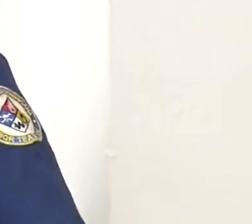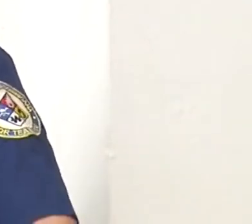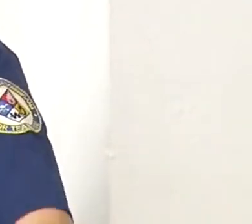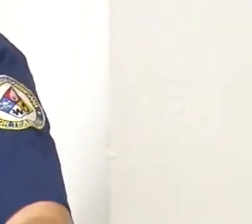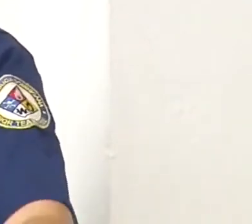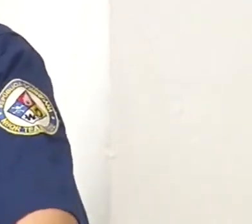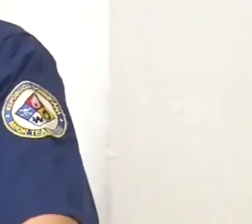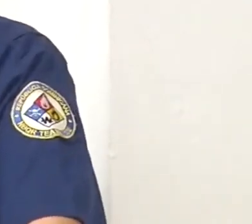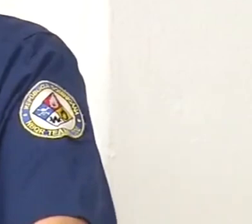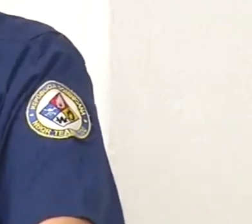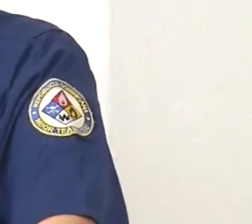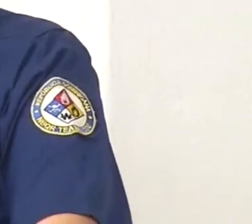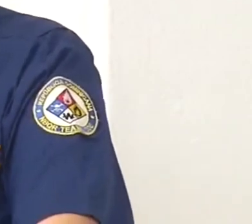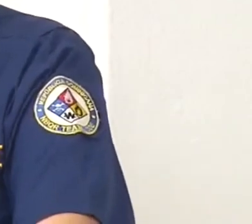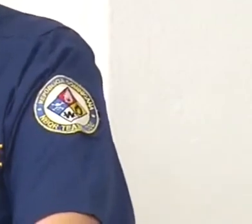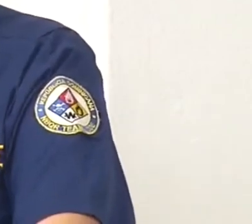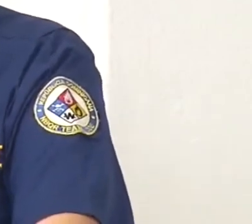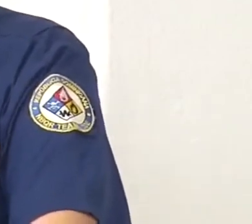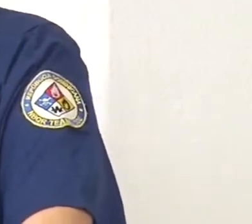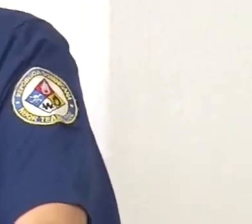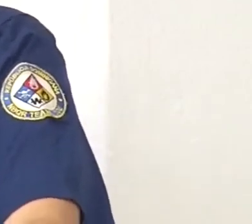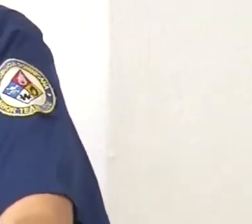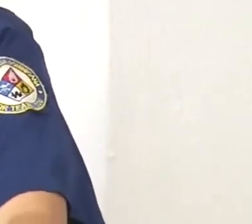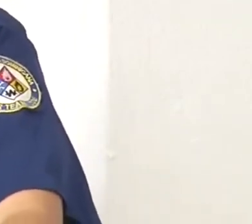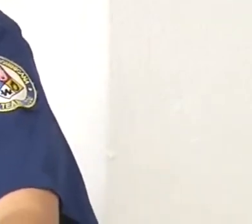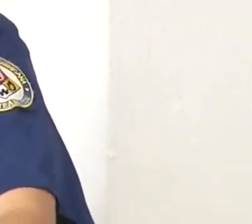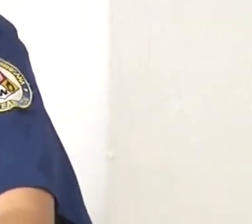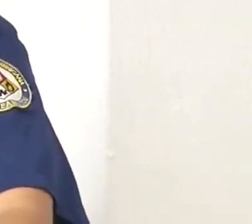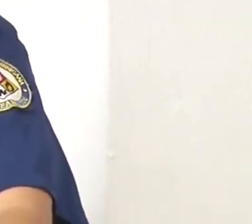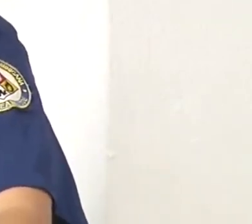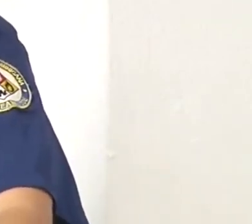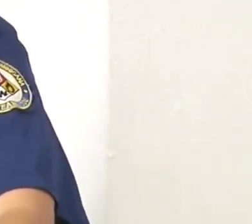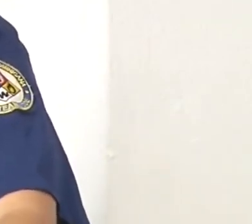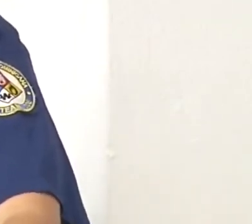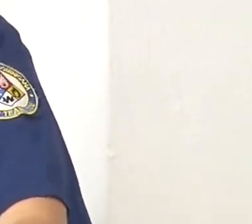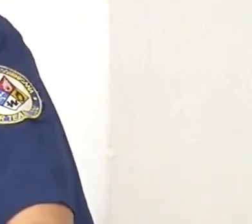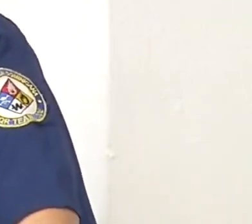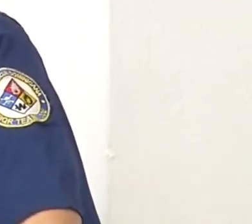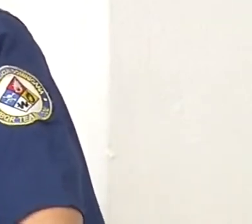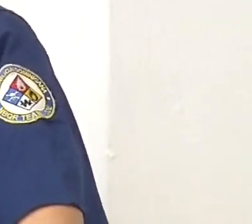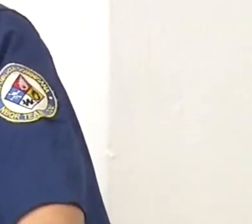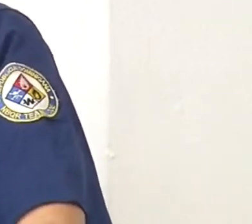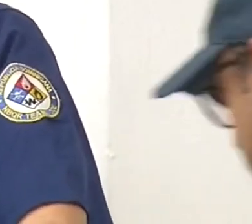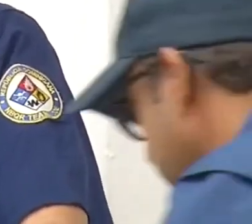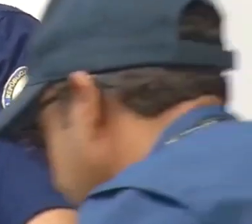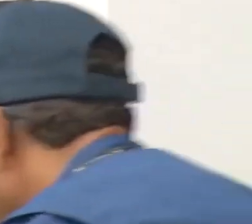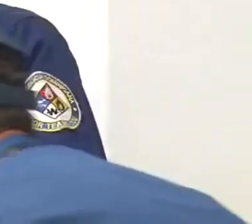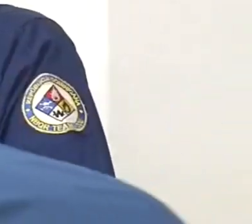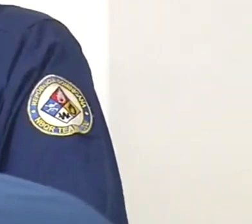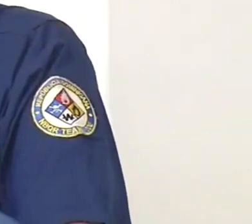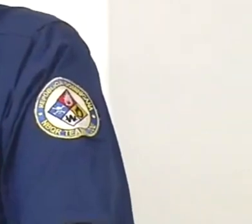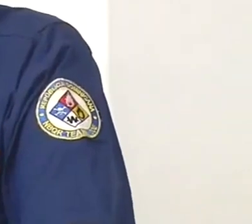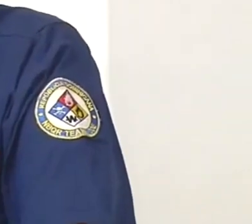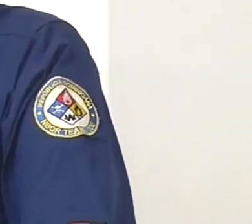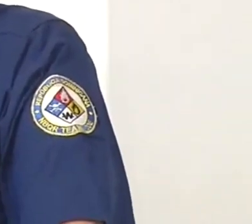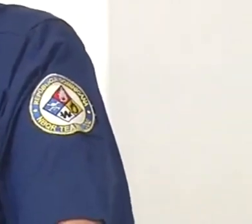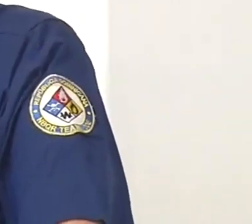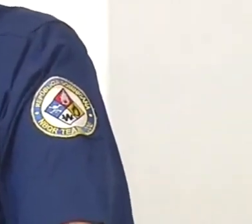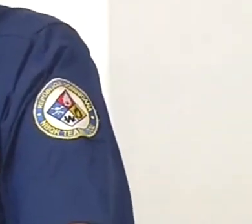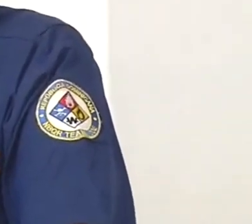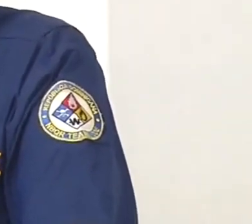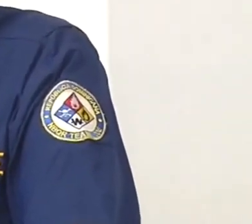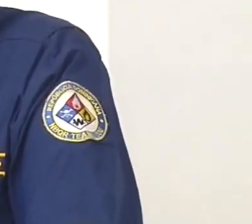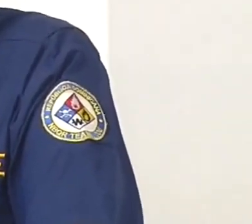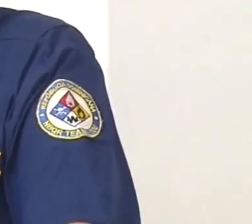para conversar con ustedes sobre un aviso muy importante. En esta